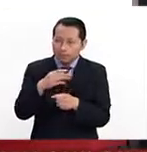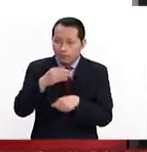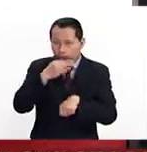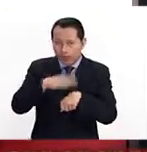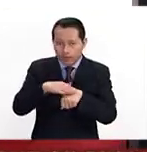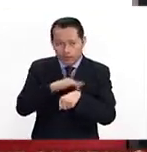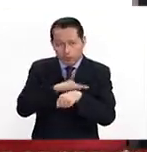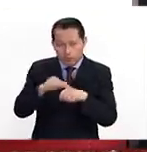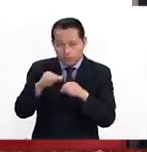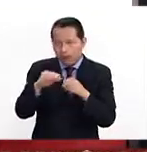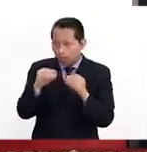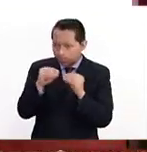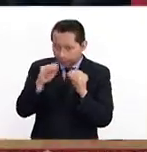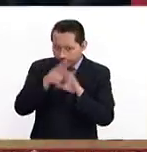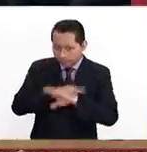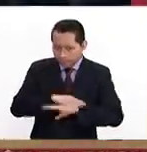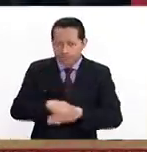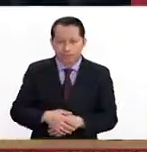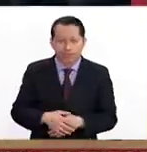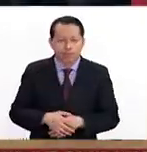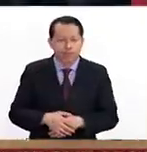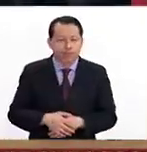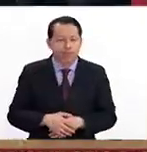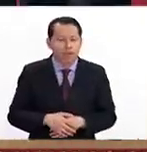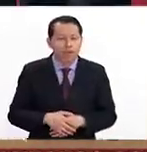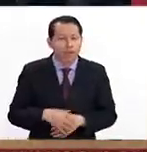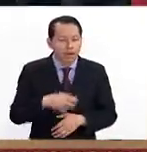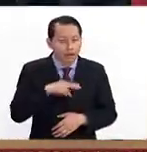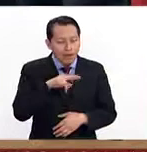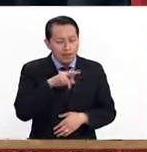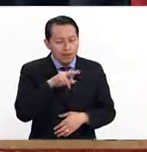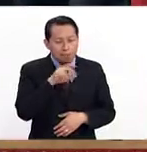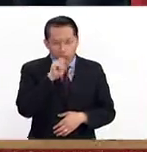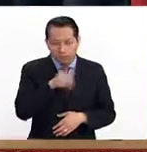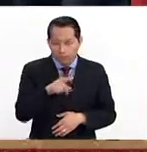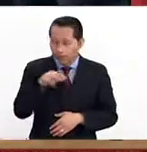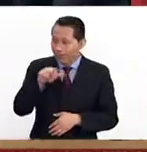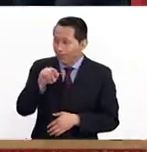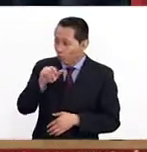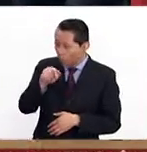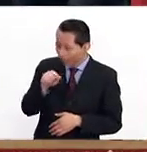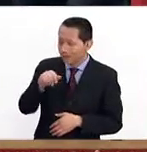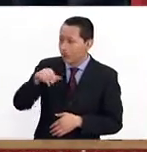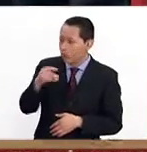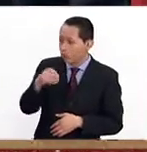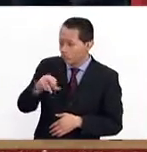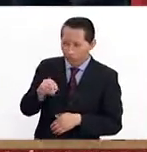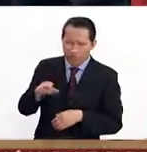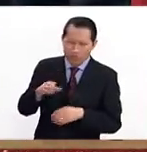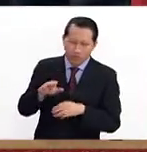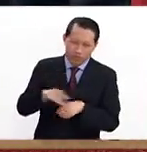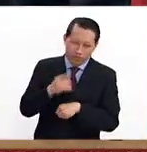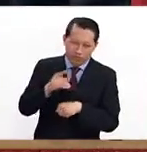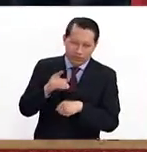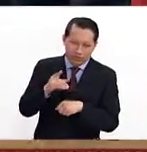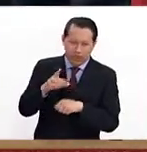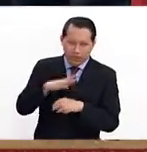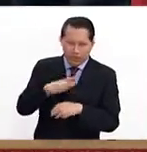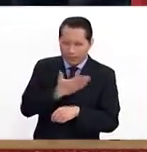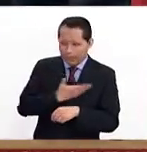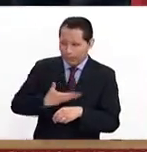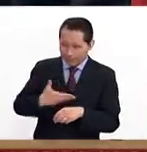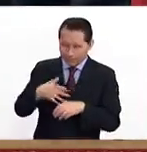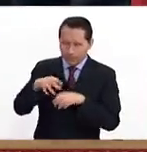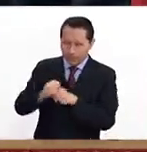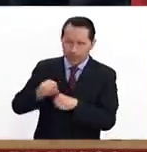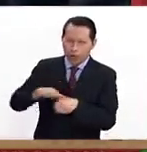una negociación. Desde que asumió el poder Nicolás Maduro tras la muerte de Hugo Chávez por una enfermedad de cáncer, pues ha